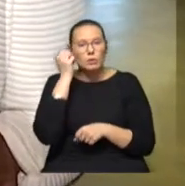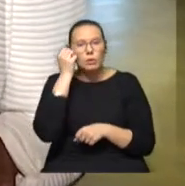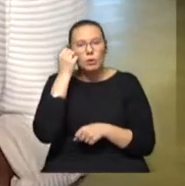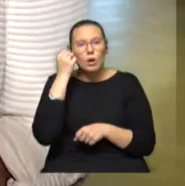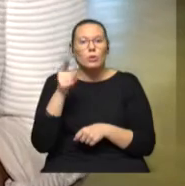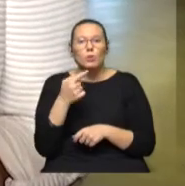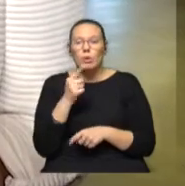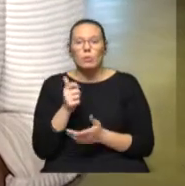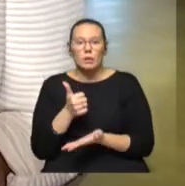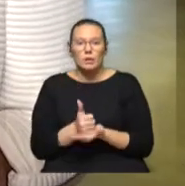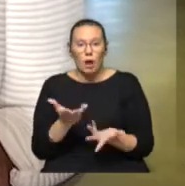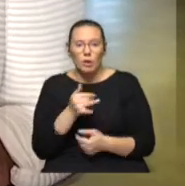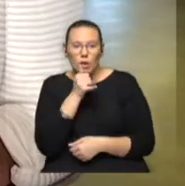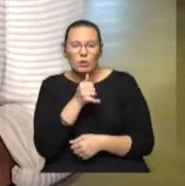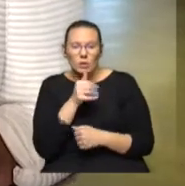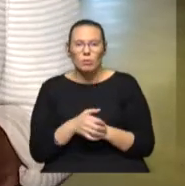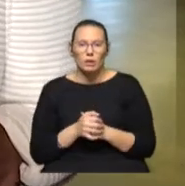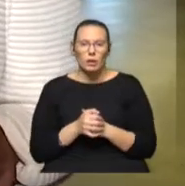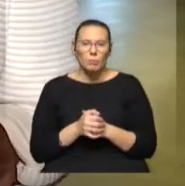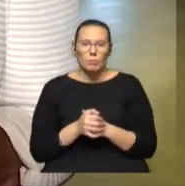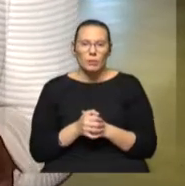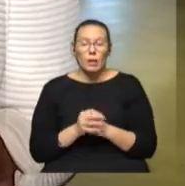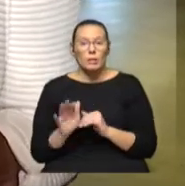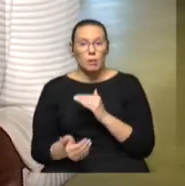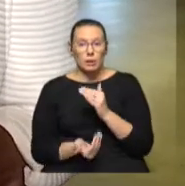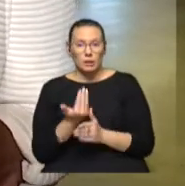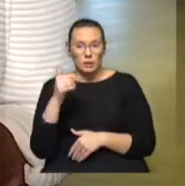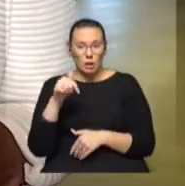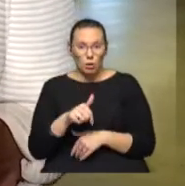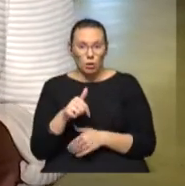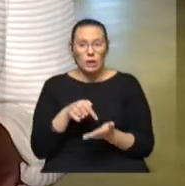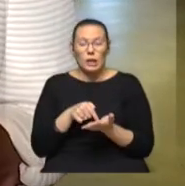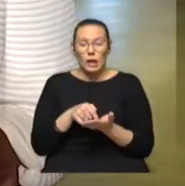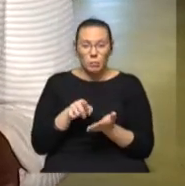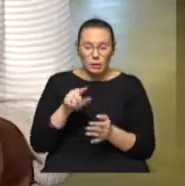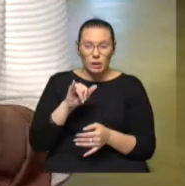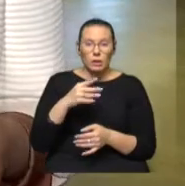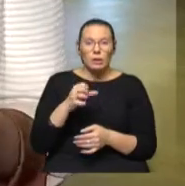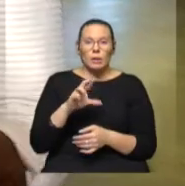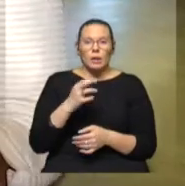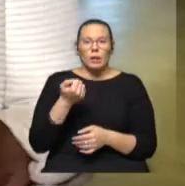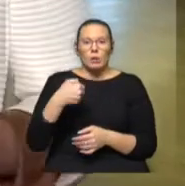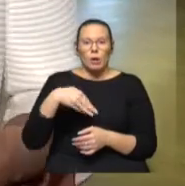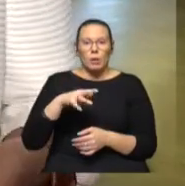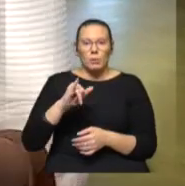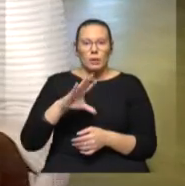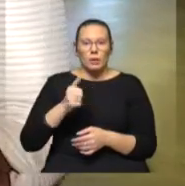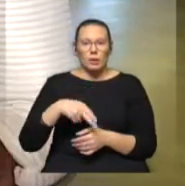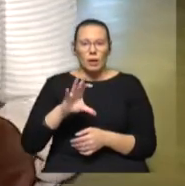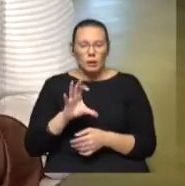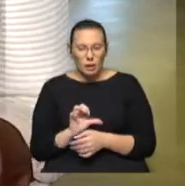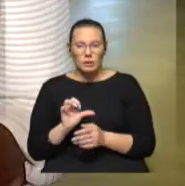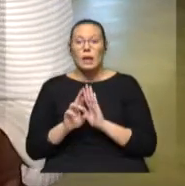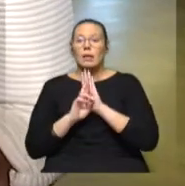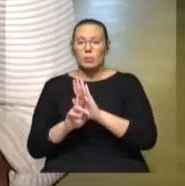vos, que me decías que ahora me la contabas un poco más? Bueno, en la mañana de hoy las capitales iberoamericanas, sobre todo con sus representantes en la